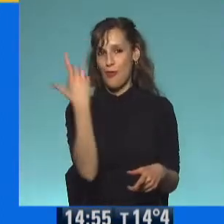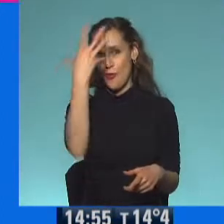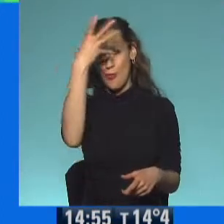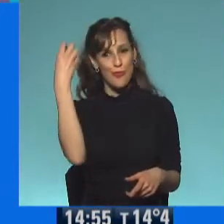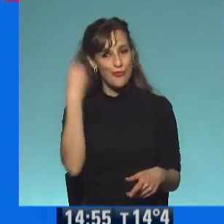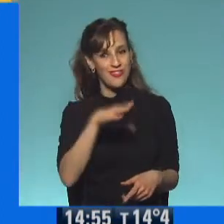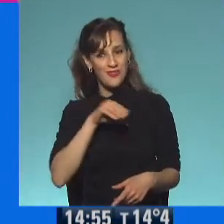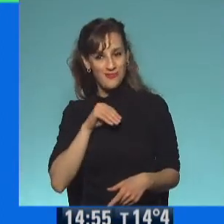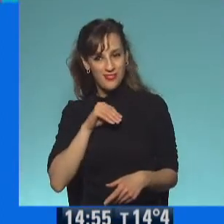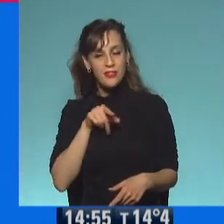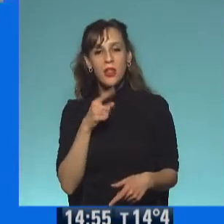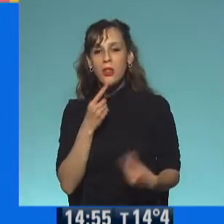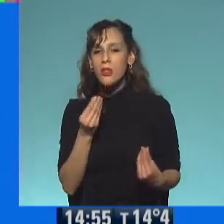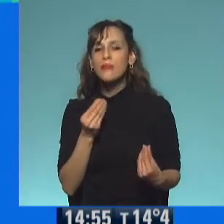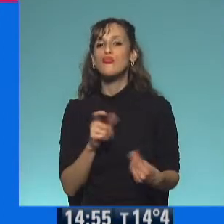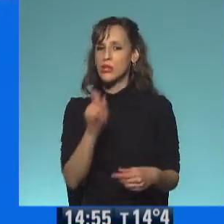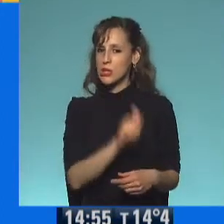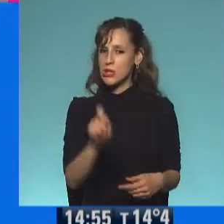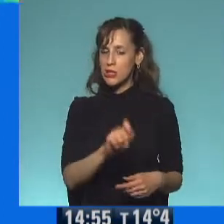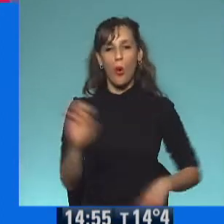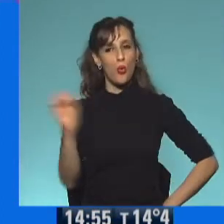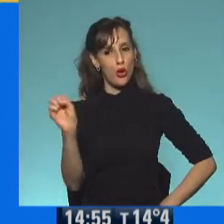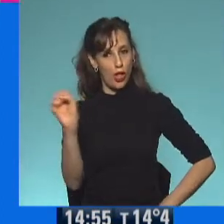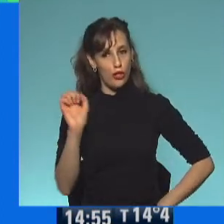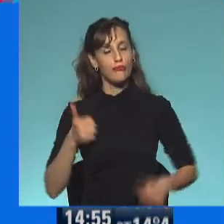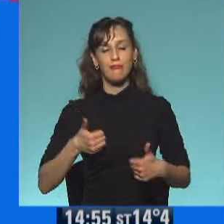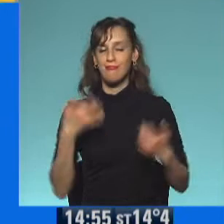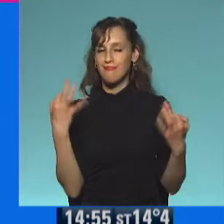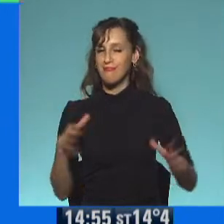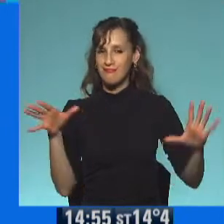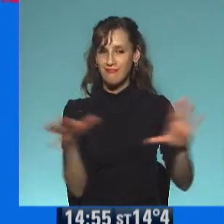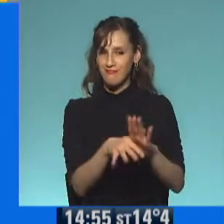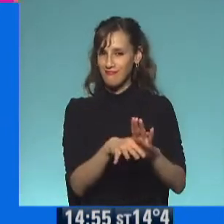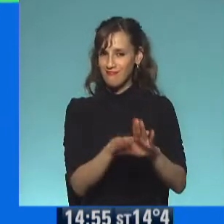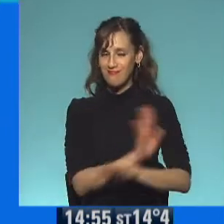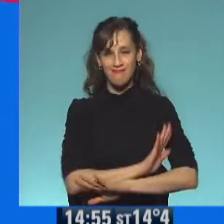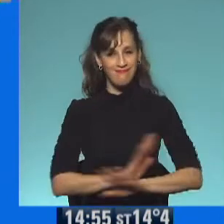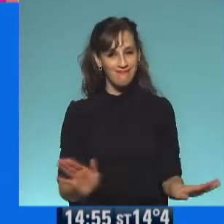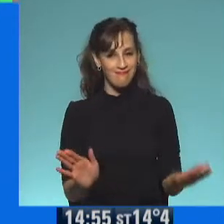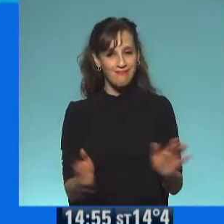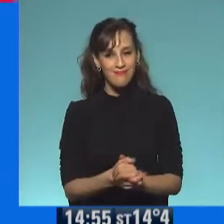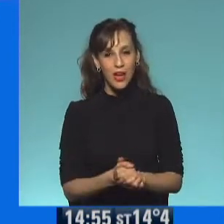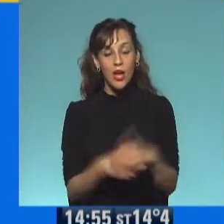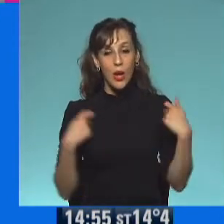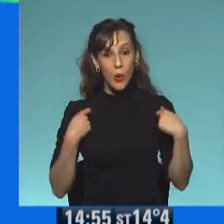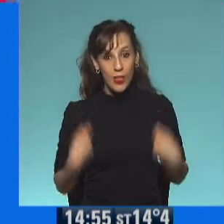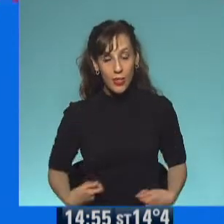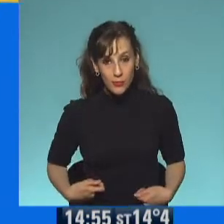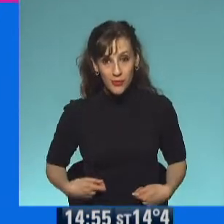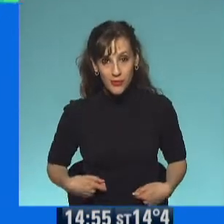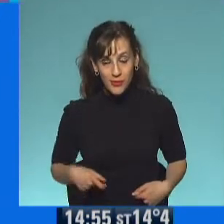los borradores y borradores muy bien soy guardapolvo de para que describa